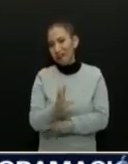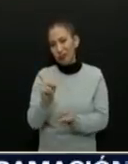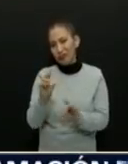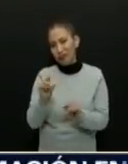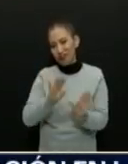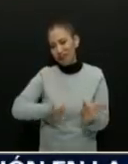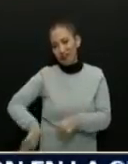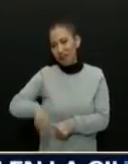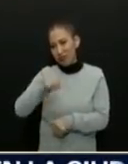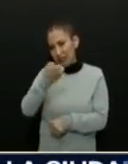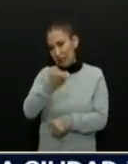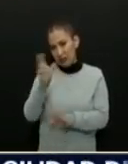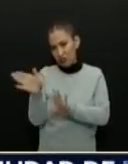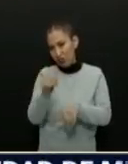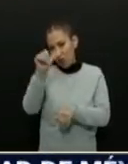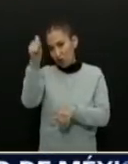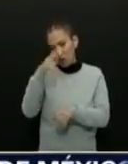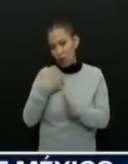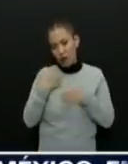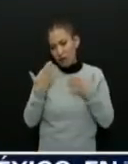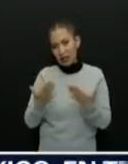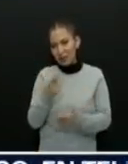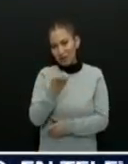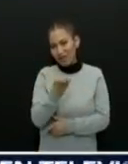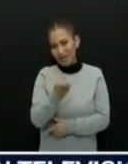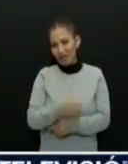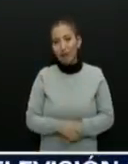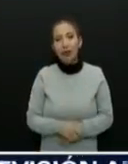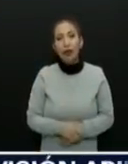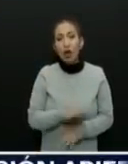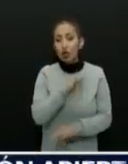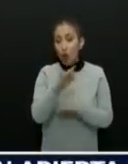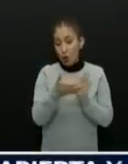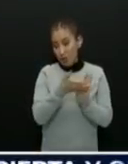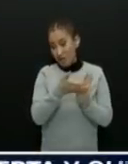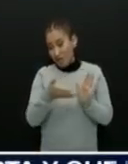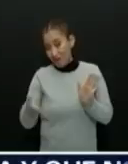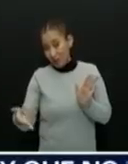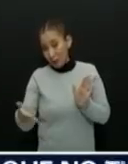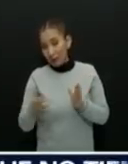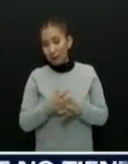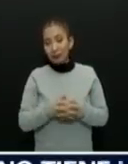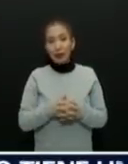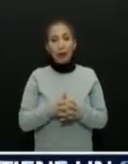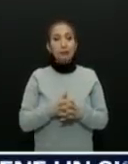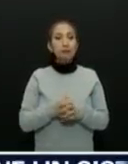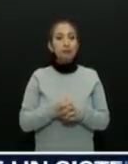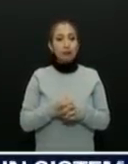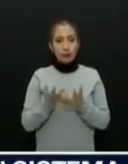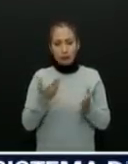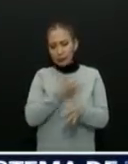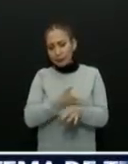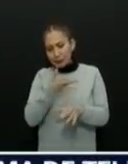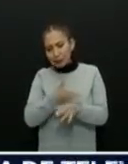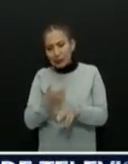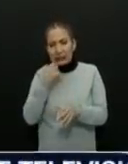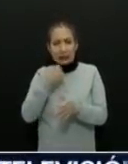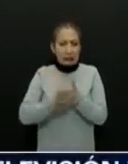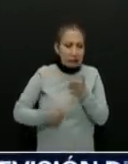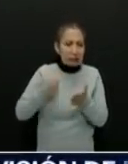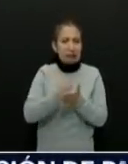arreglado, que no nos daba confianza. Todo esto en el proceso de